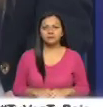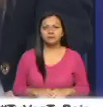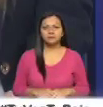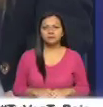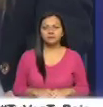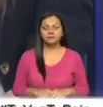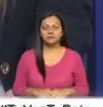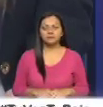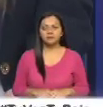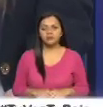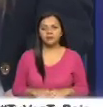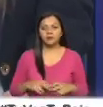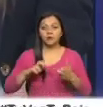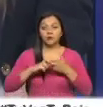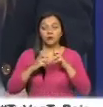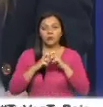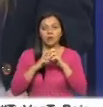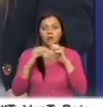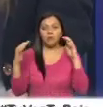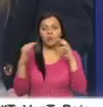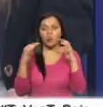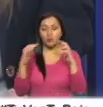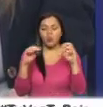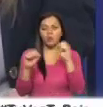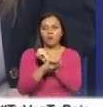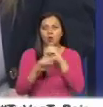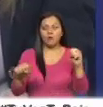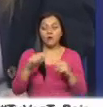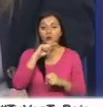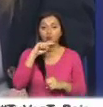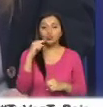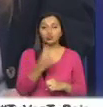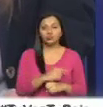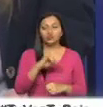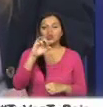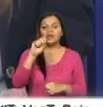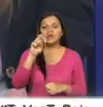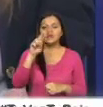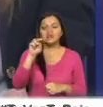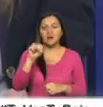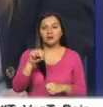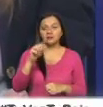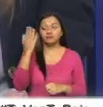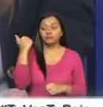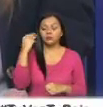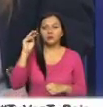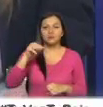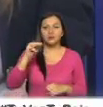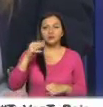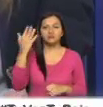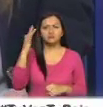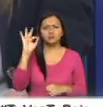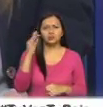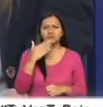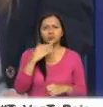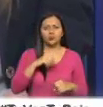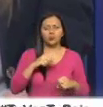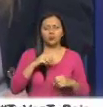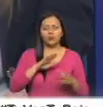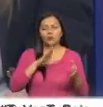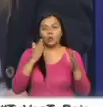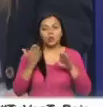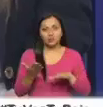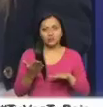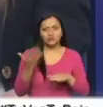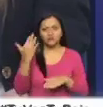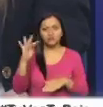Un ataque de bombardeos rusos por primera vez lanzados desde Irán dejó el martes 19 muertos civiles y docenas